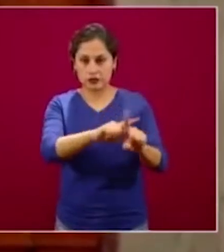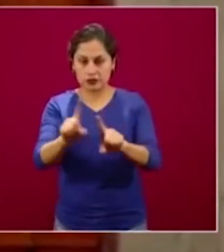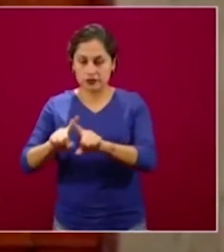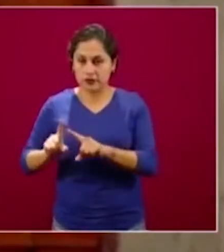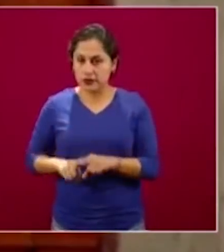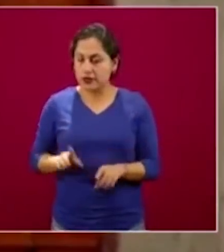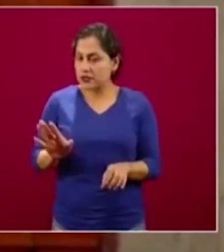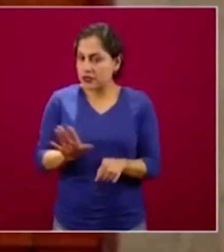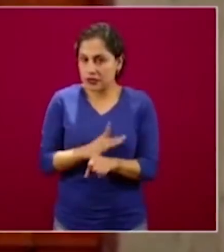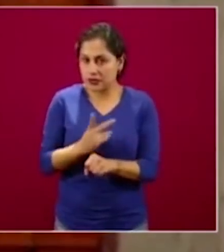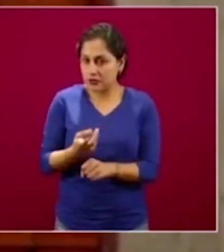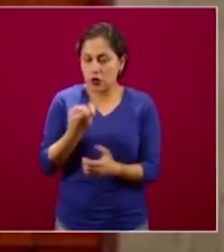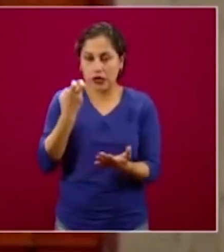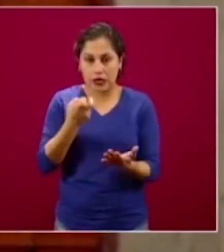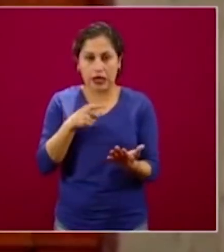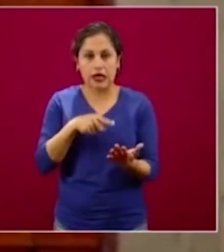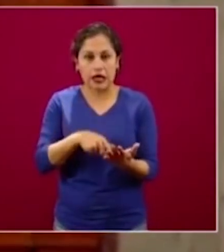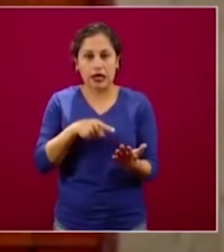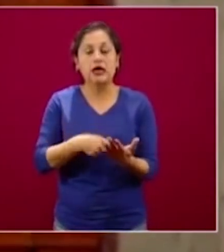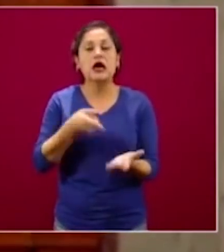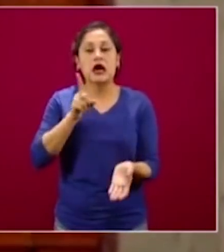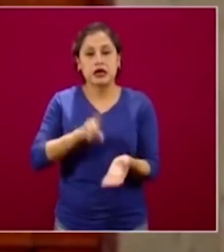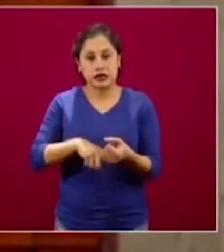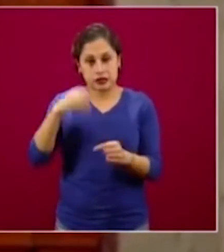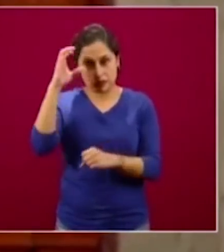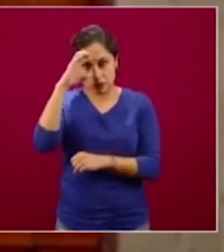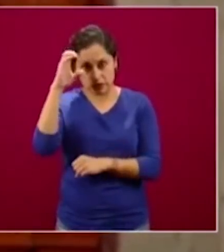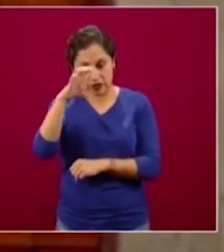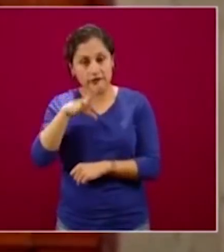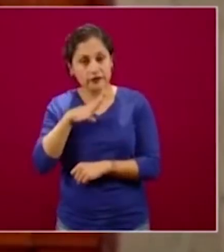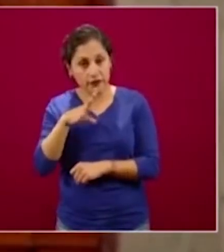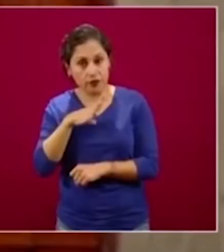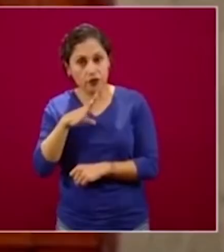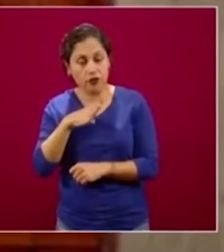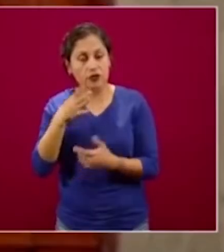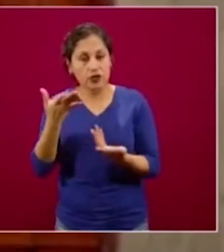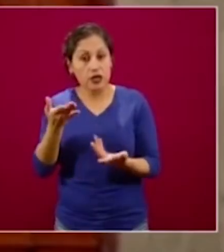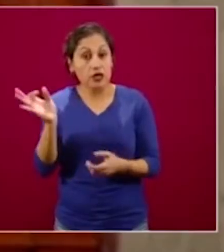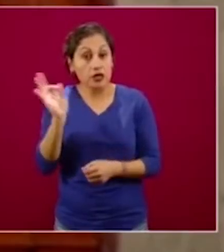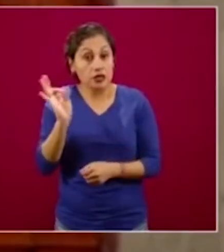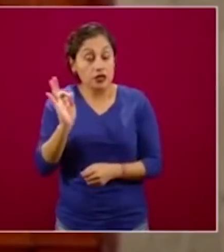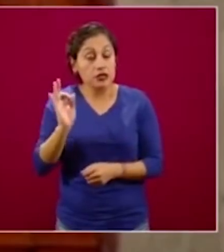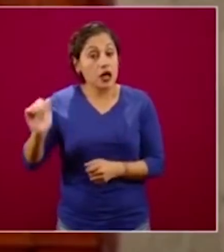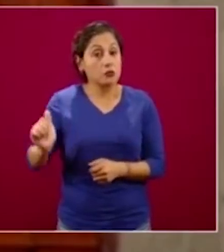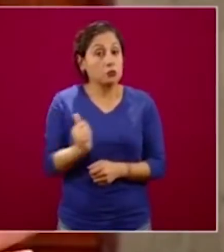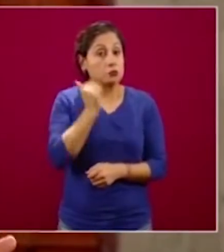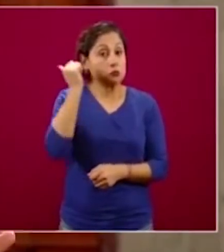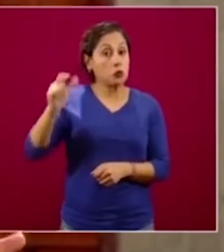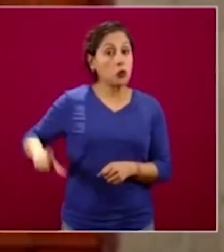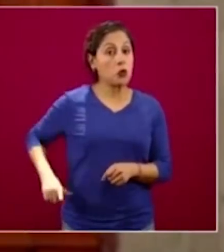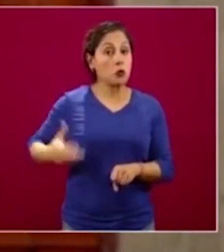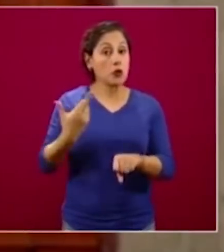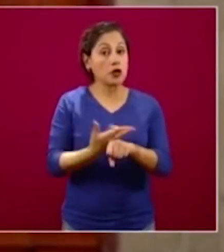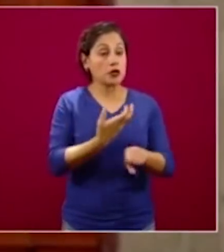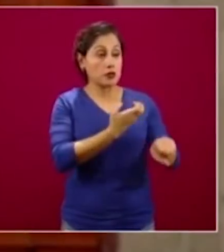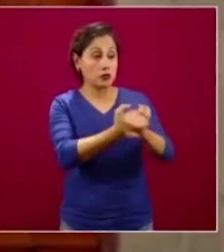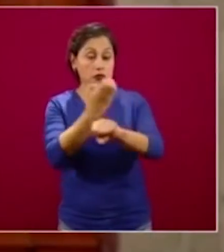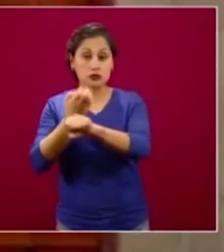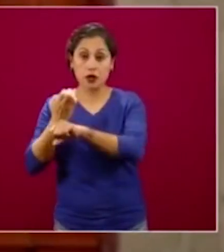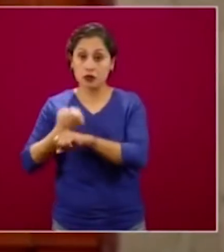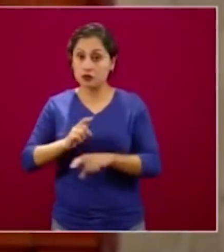es una herramienta con un desarrollo científico que puede hacerles útiles a los gobernadores y a los gobiernos de cada